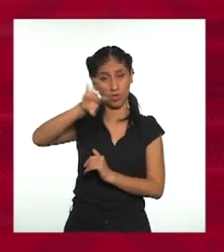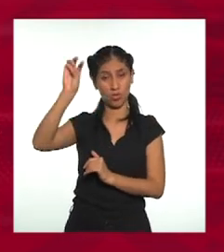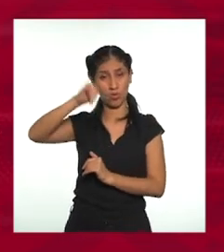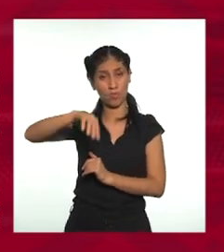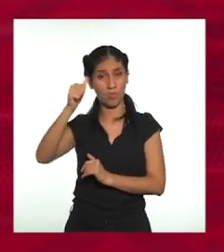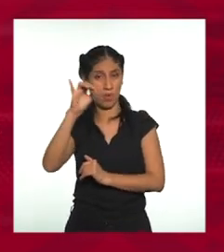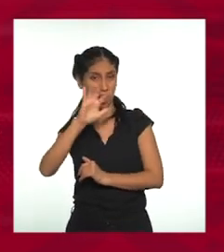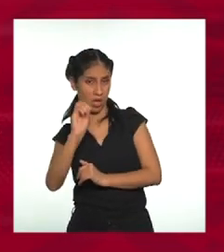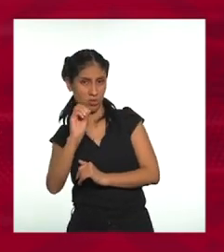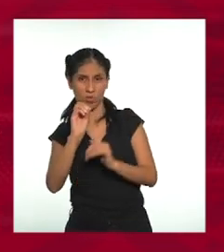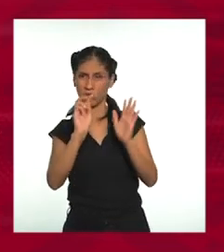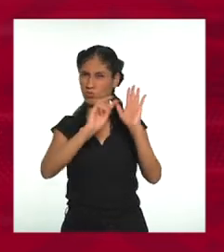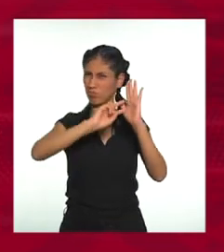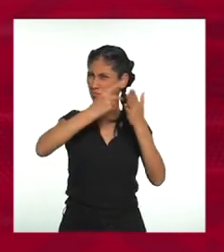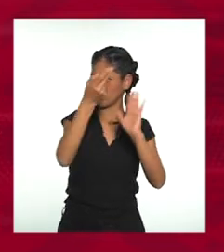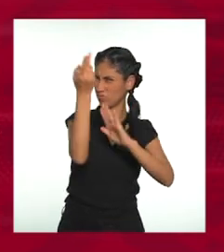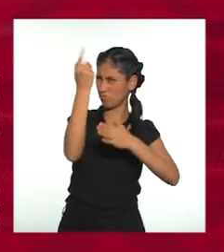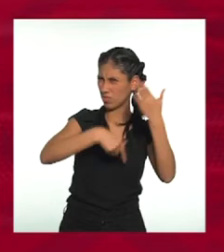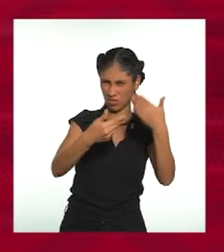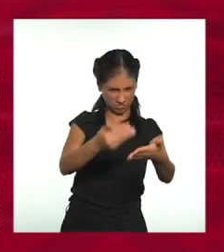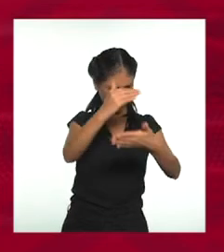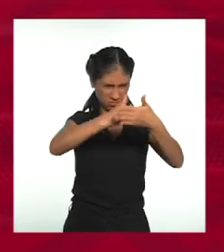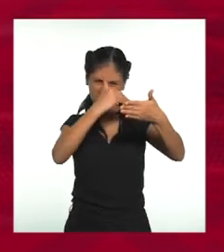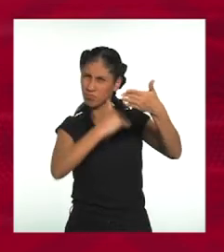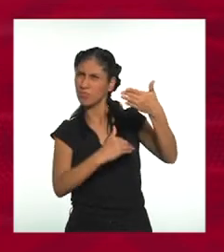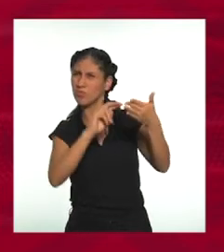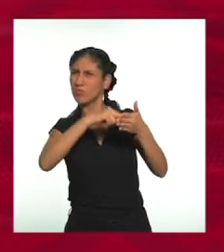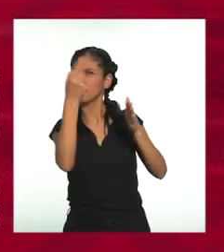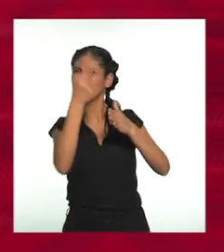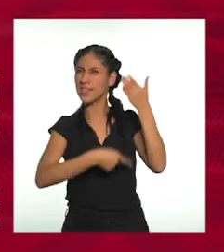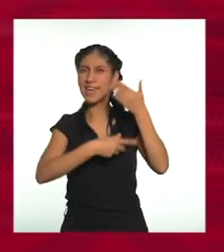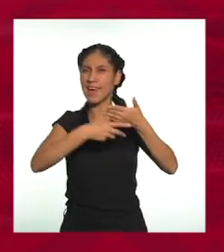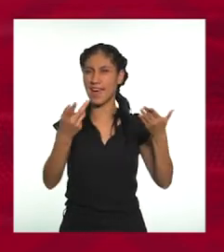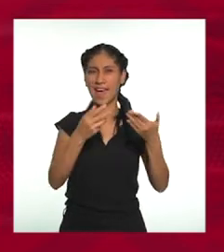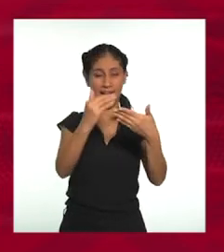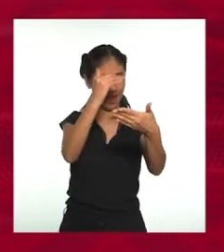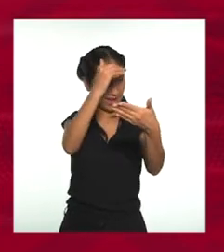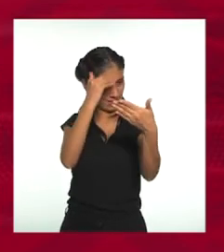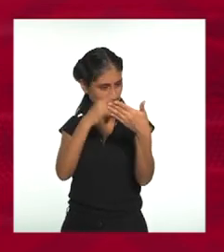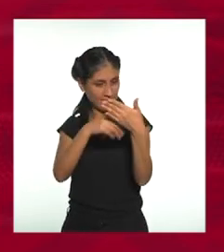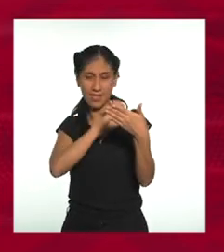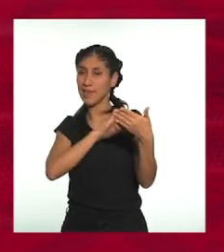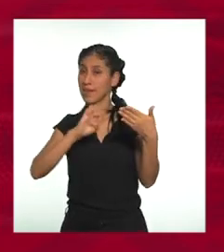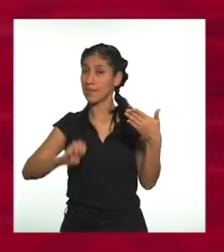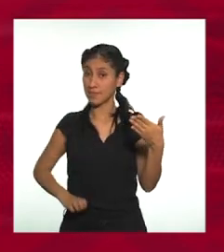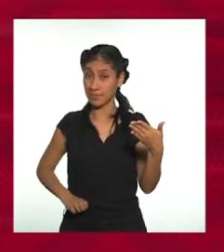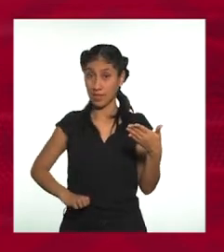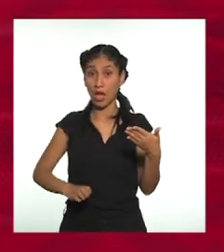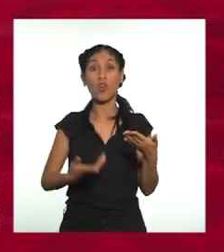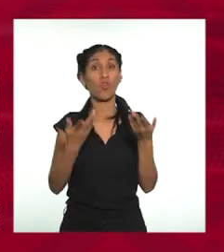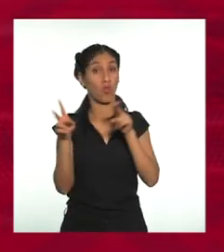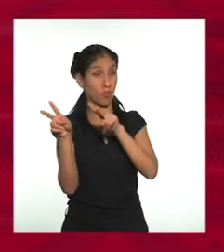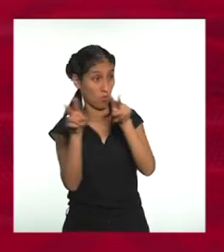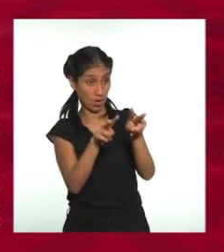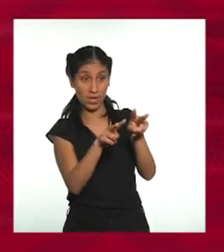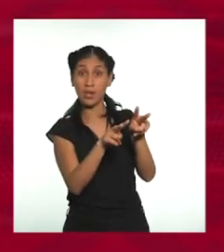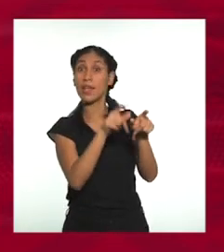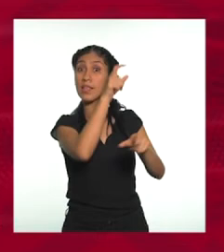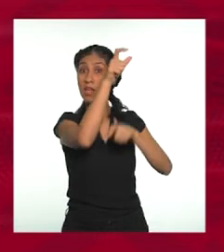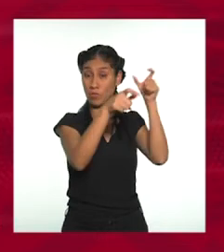¿Y eso qué significa? Según lo que reviso en mi data, el Estado brinda protección a